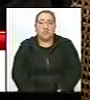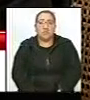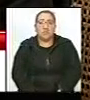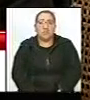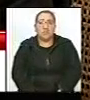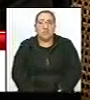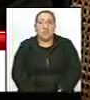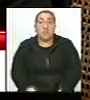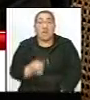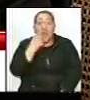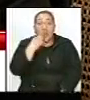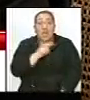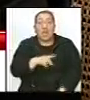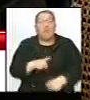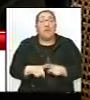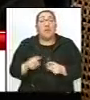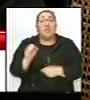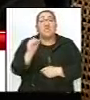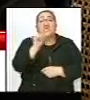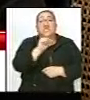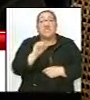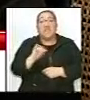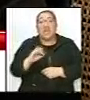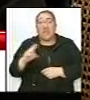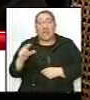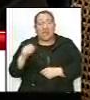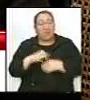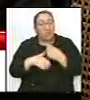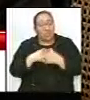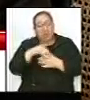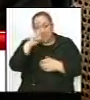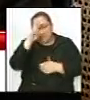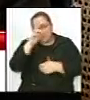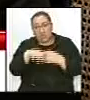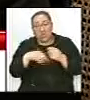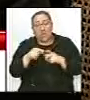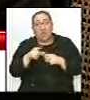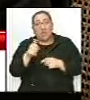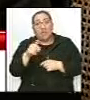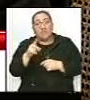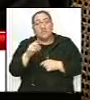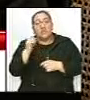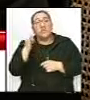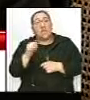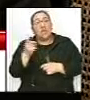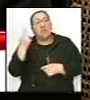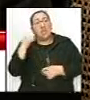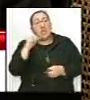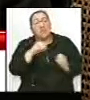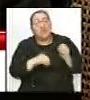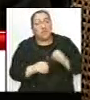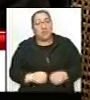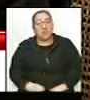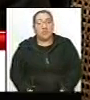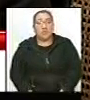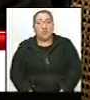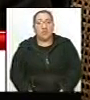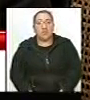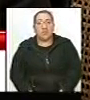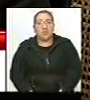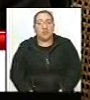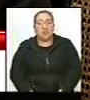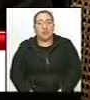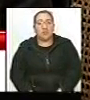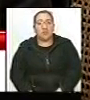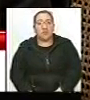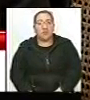Pero allí en la sierra, en toda la sierra del Perú, en toda la zona andina, hay para implementar acuicultura.